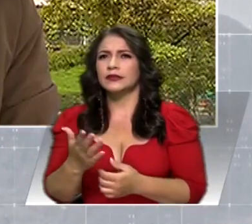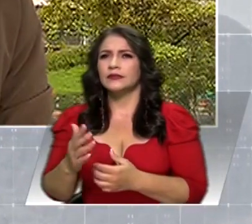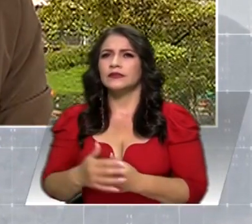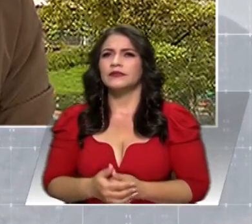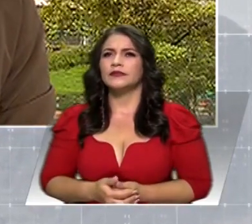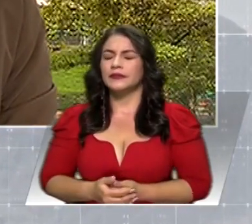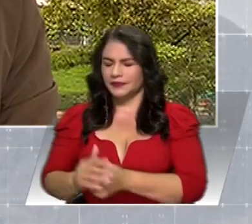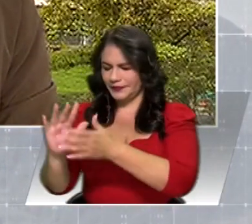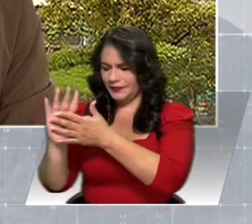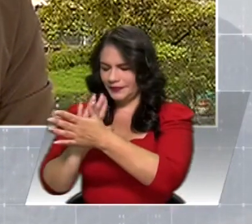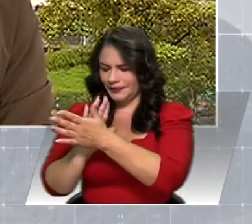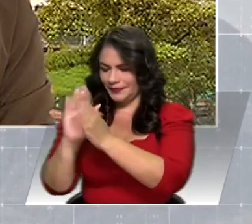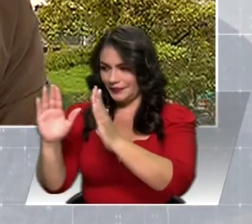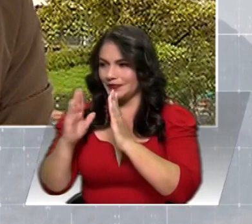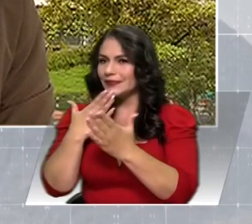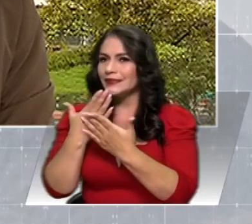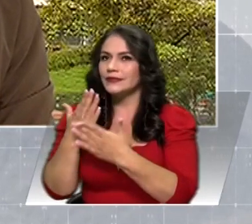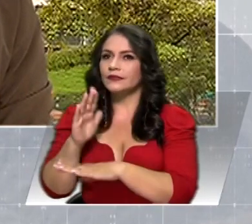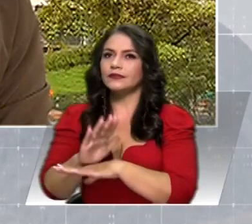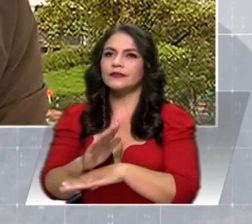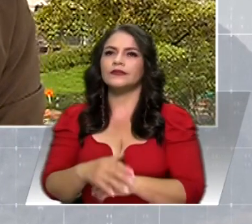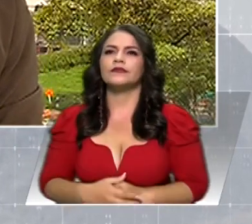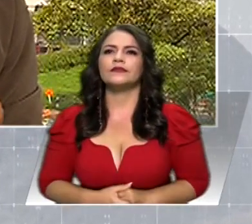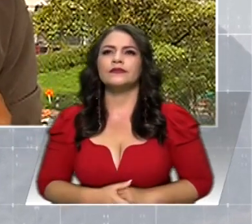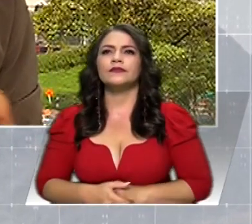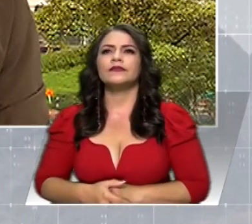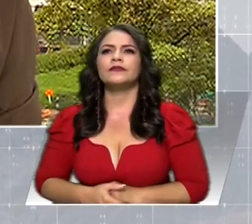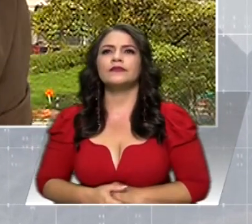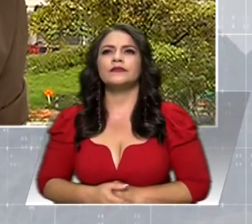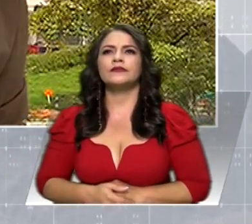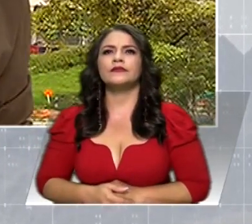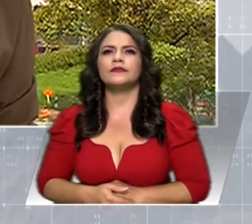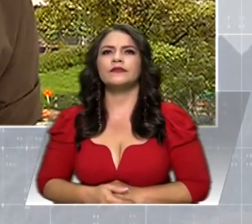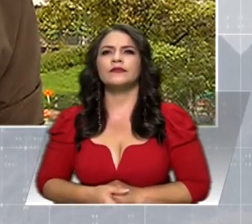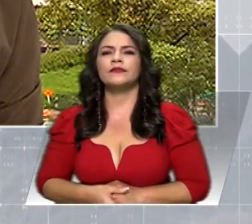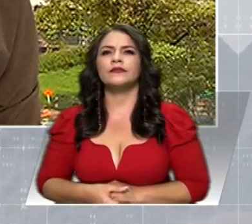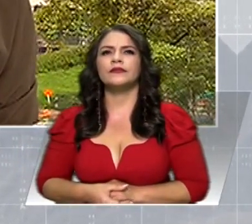la escuchamos. Adelante, buenas tardes. Balance solo son fules.